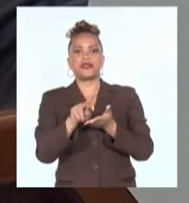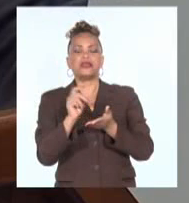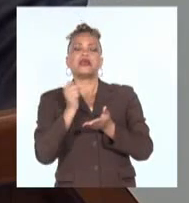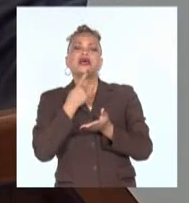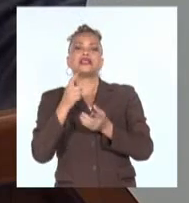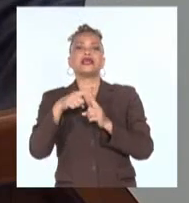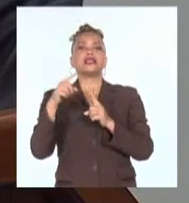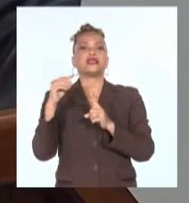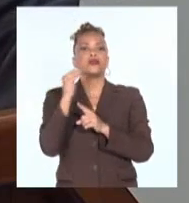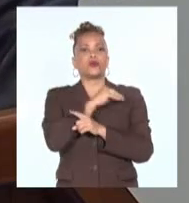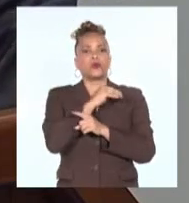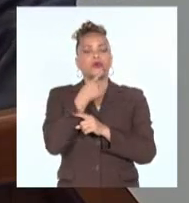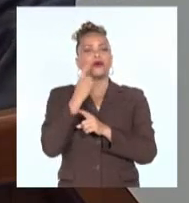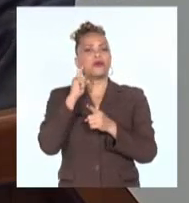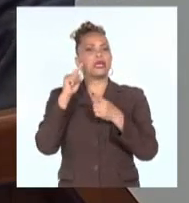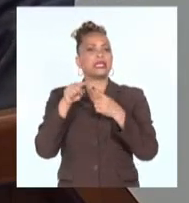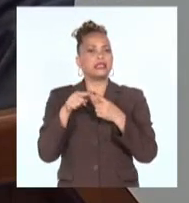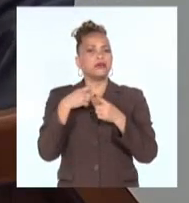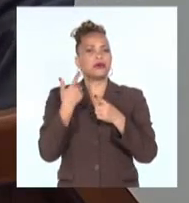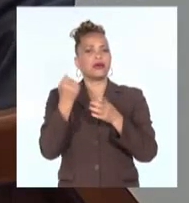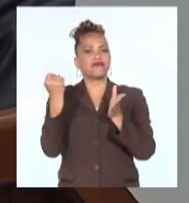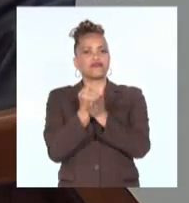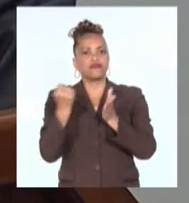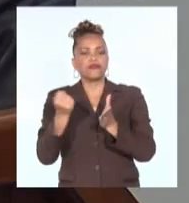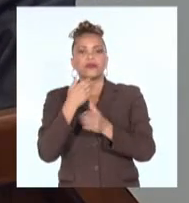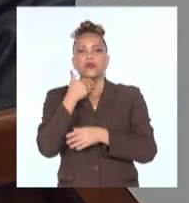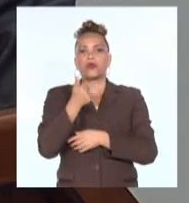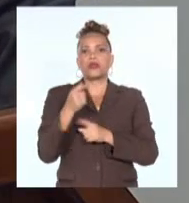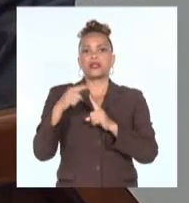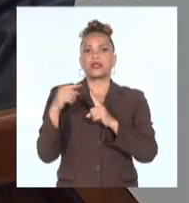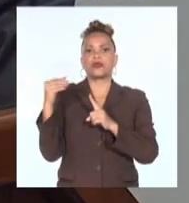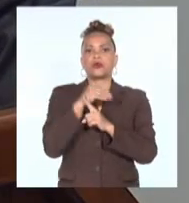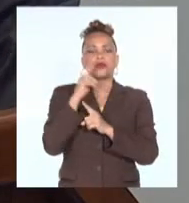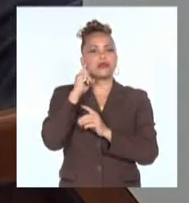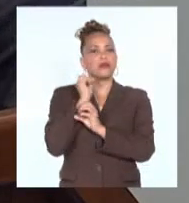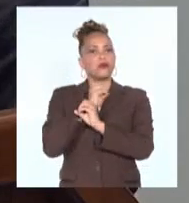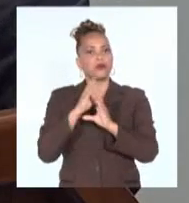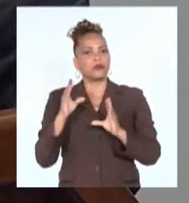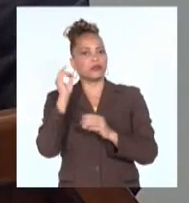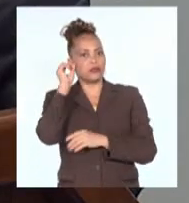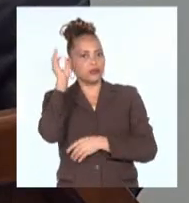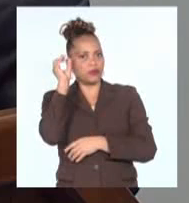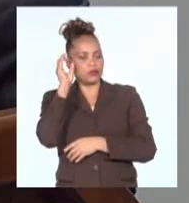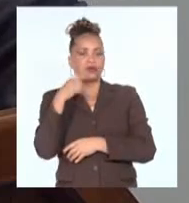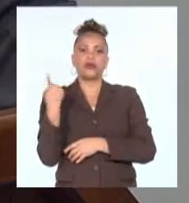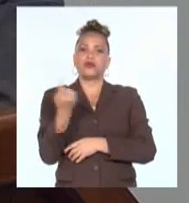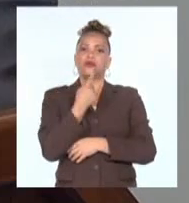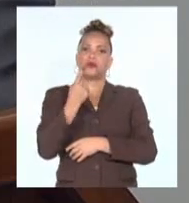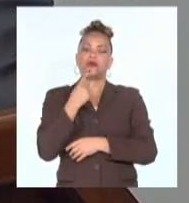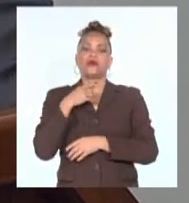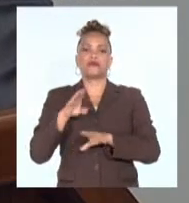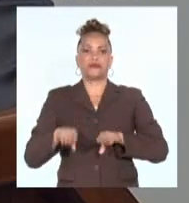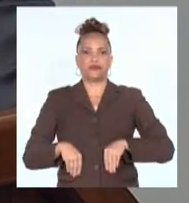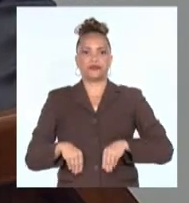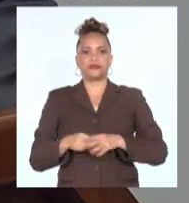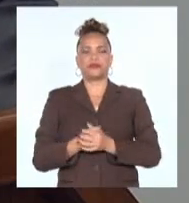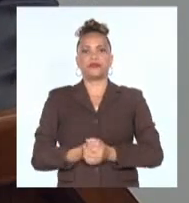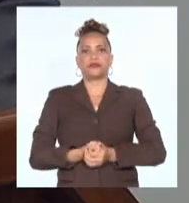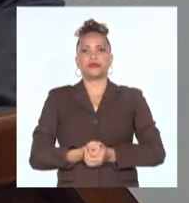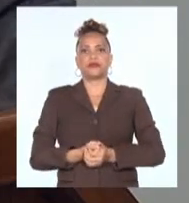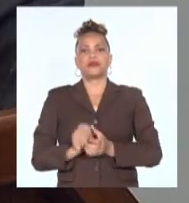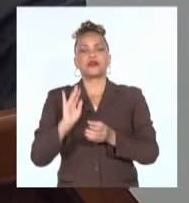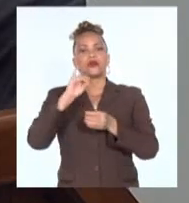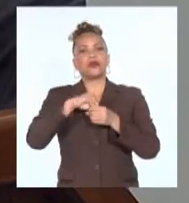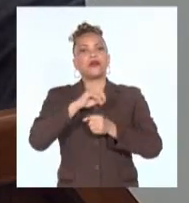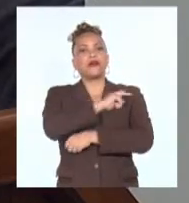de garantizar que los beneficios de la ciencia y la innovación lleguen a todas las naciones del mundo. Esto implica apoyar a los países en